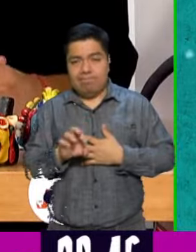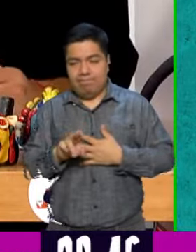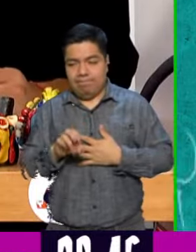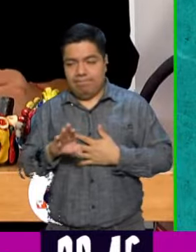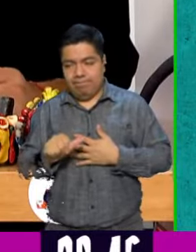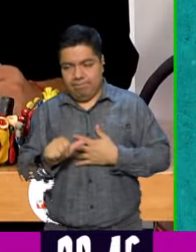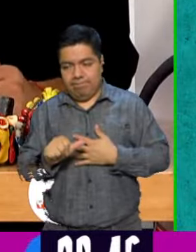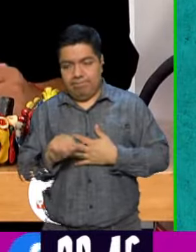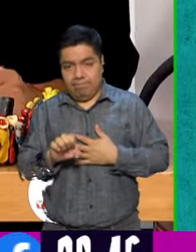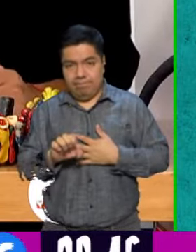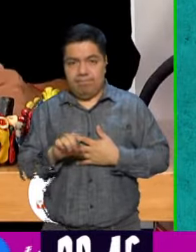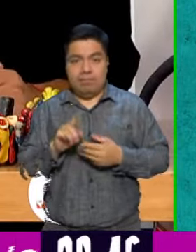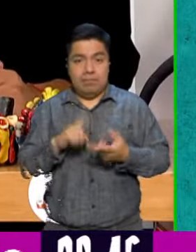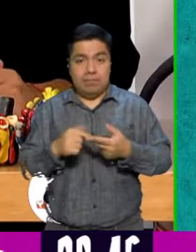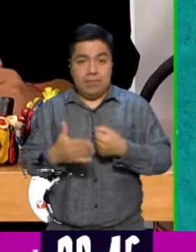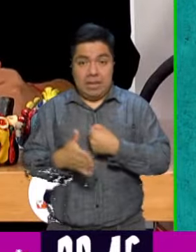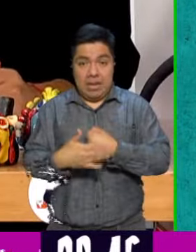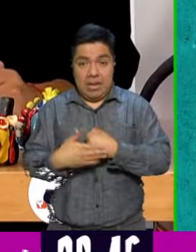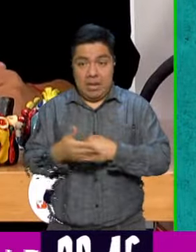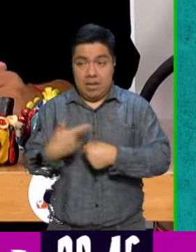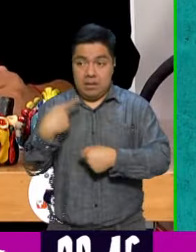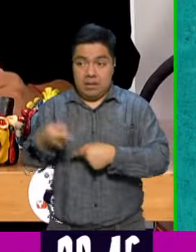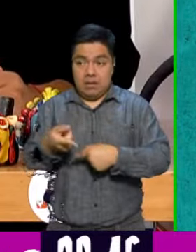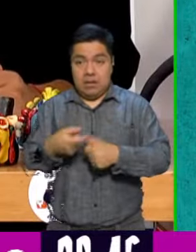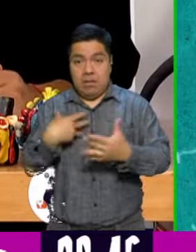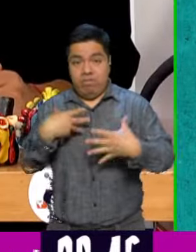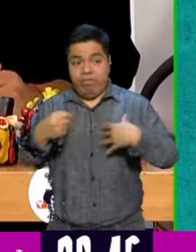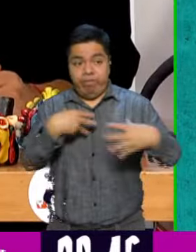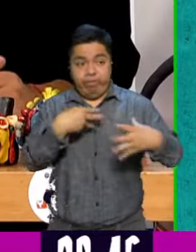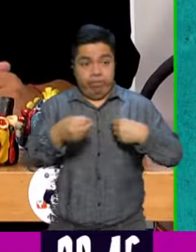ya para la próxima pandemia?